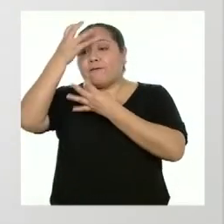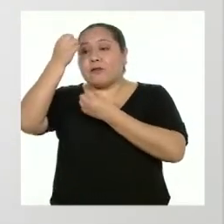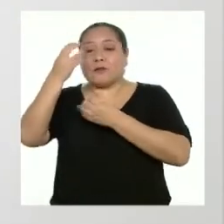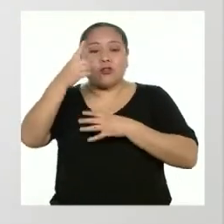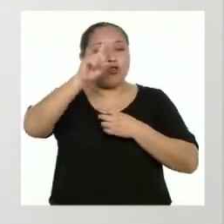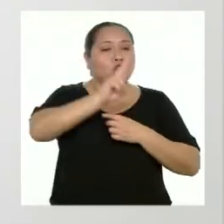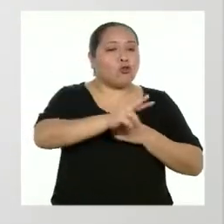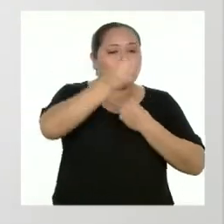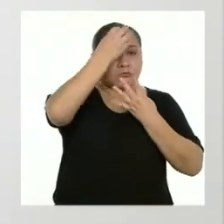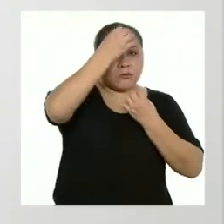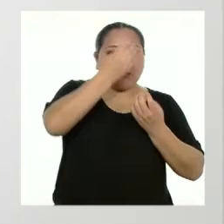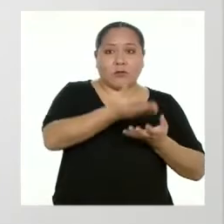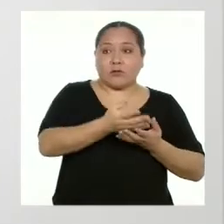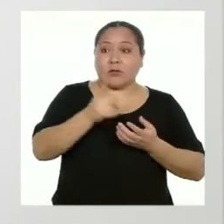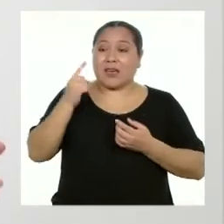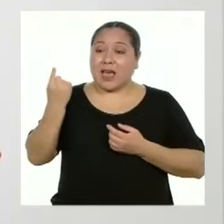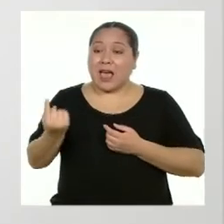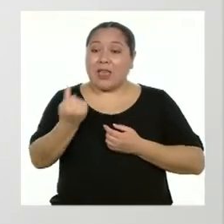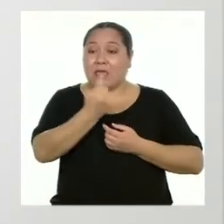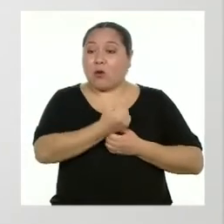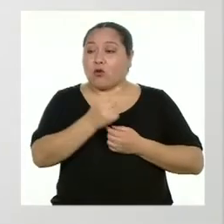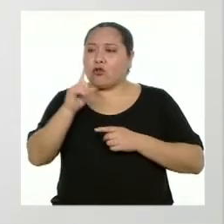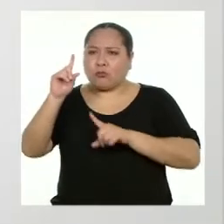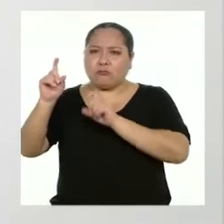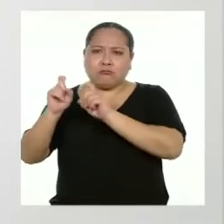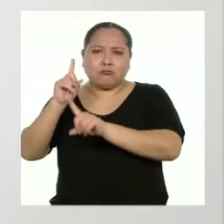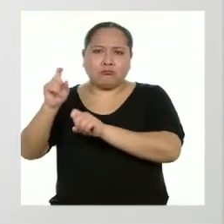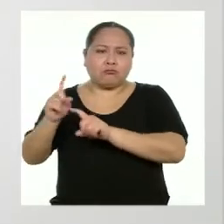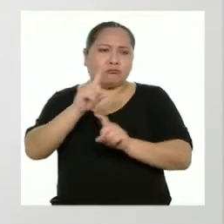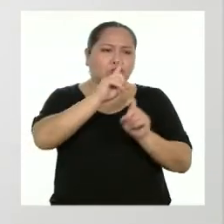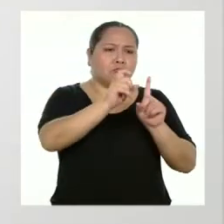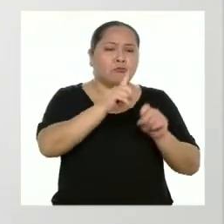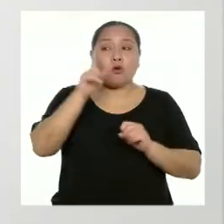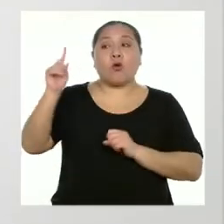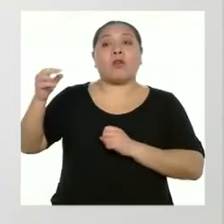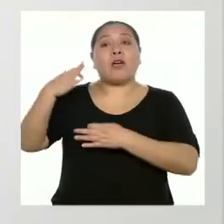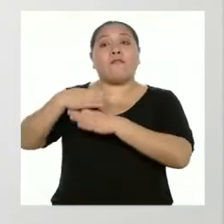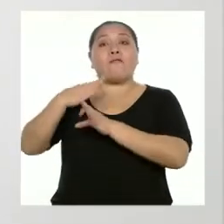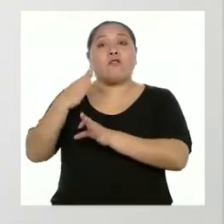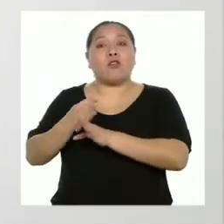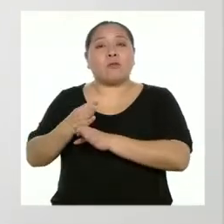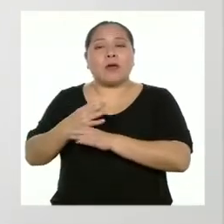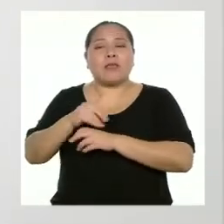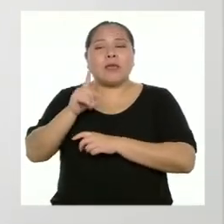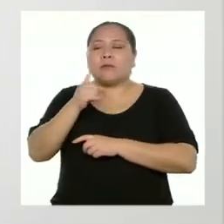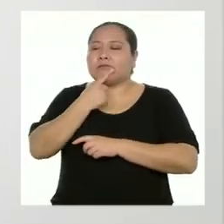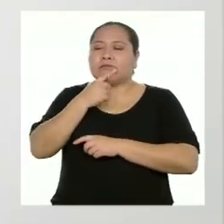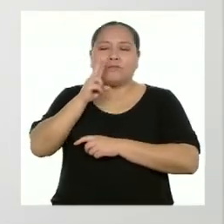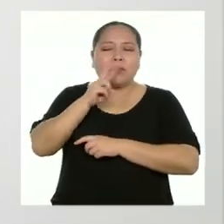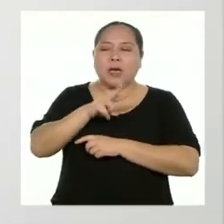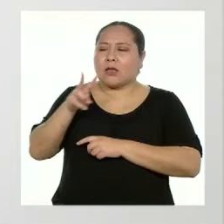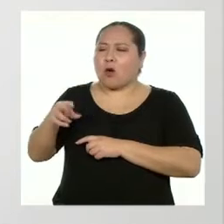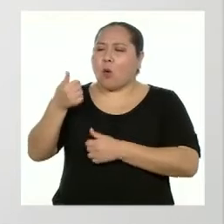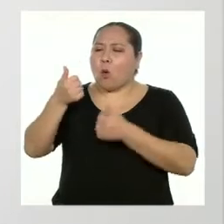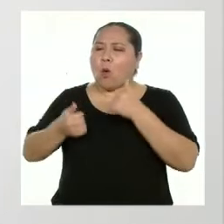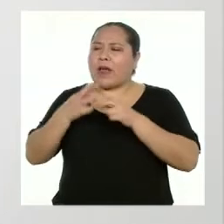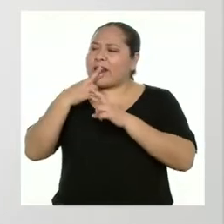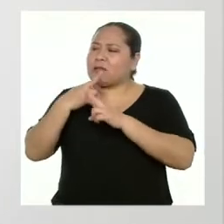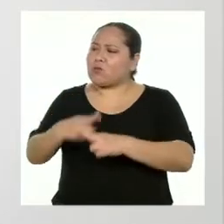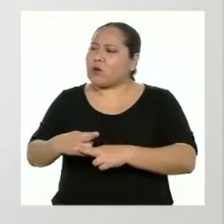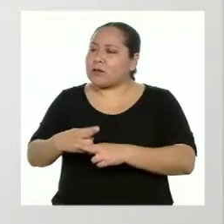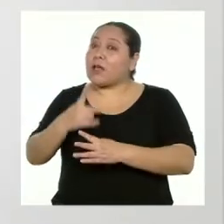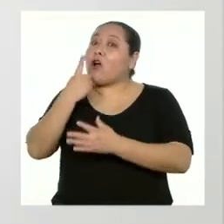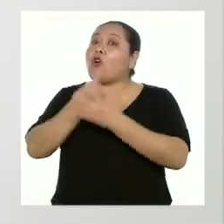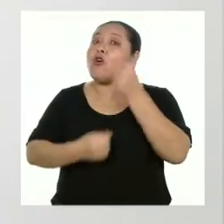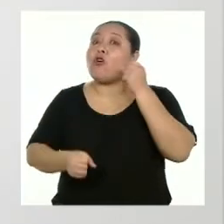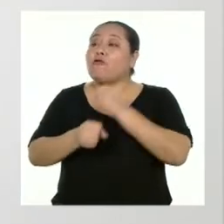realizan una encuesta, cada uno por su lado. Un criterio para evaluar qué grupo tuvo resultados más confiables es